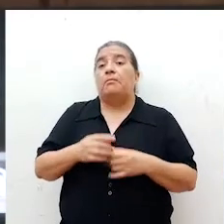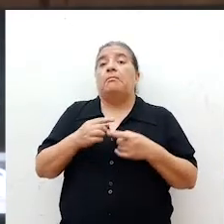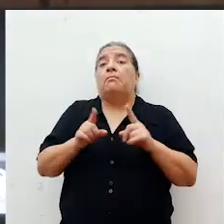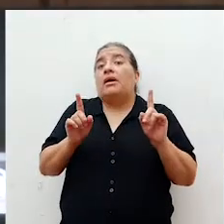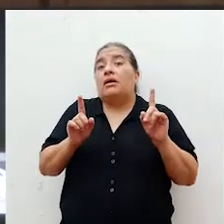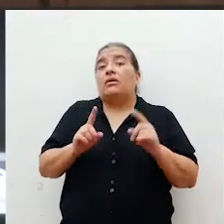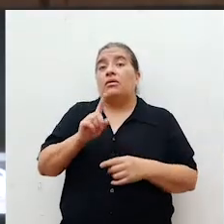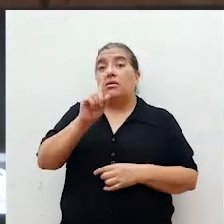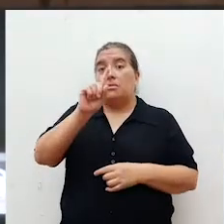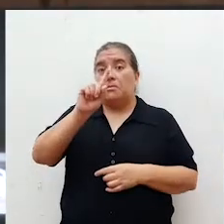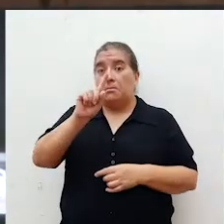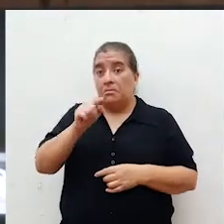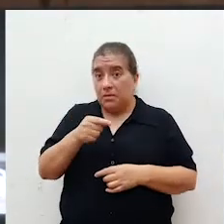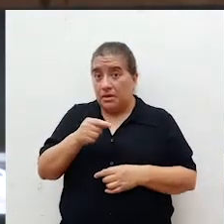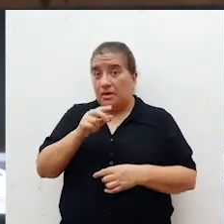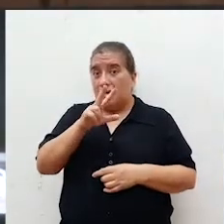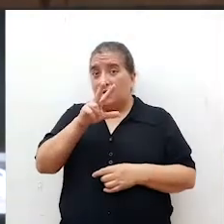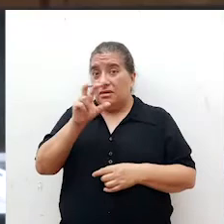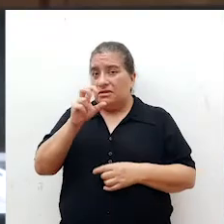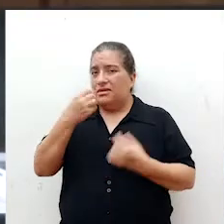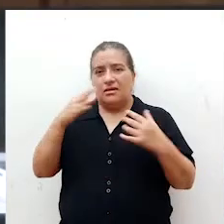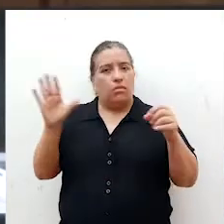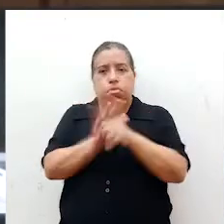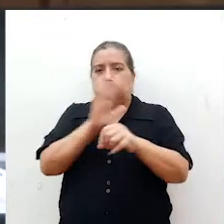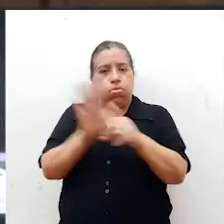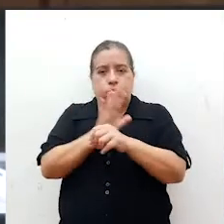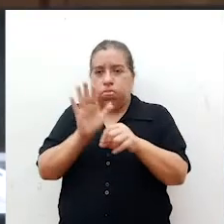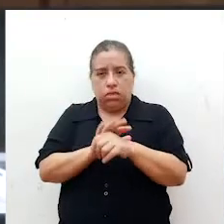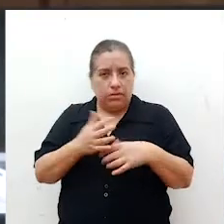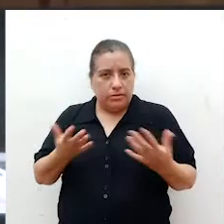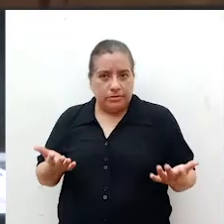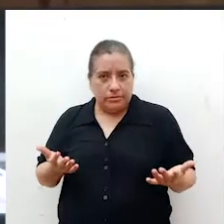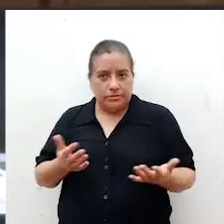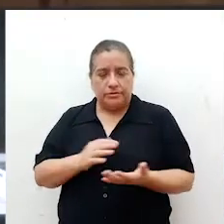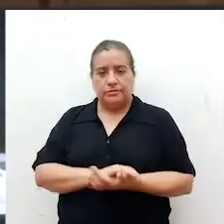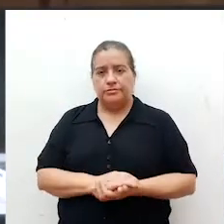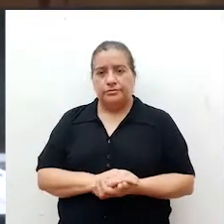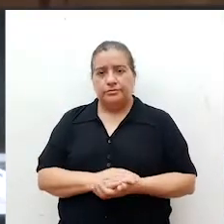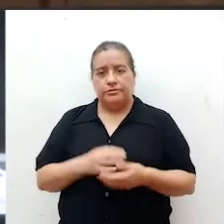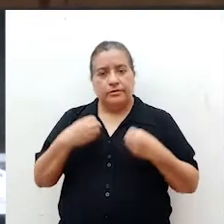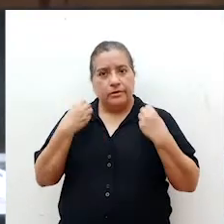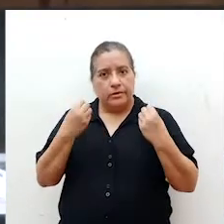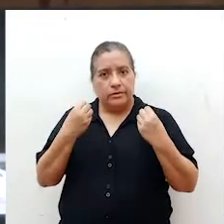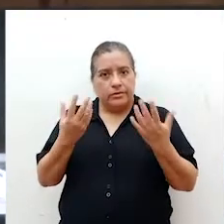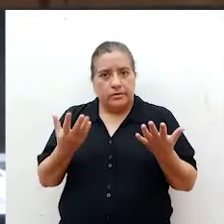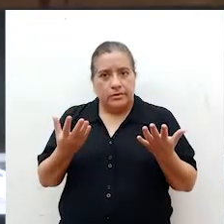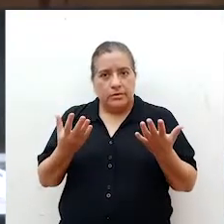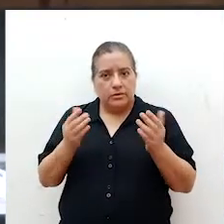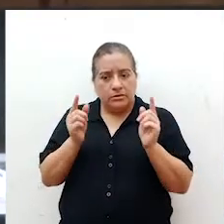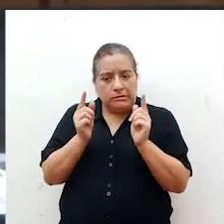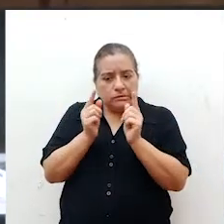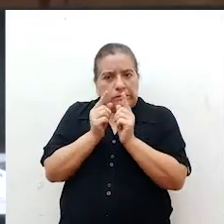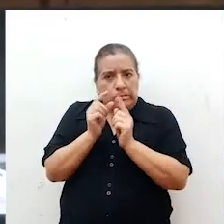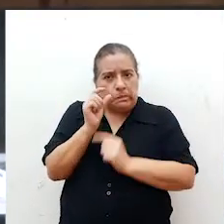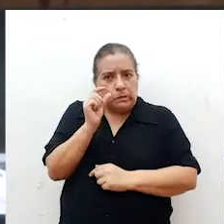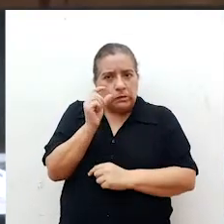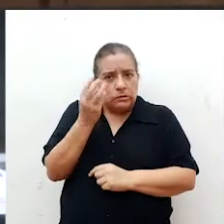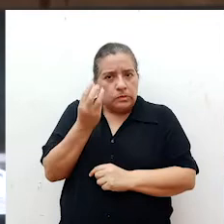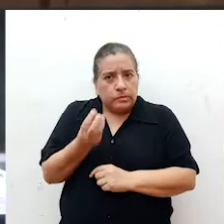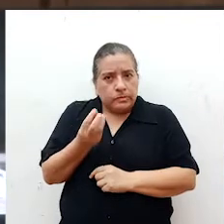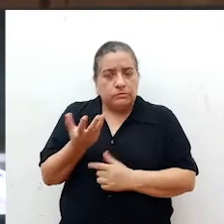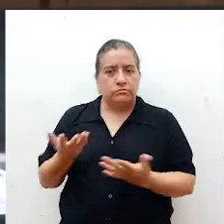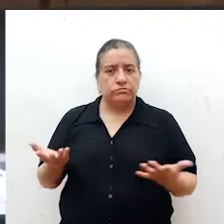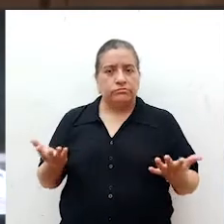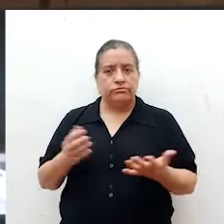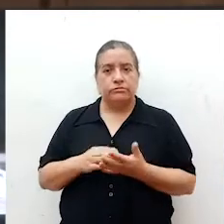tardanza, de las cuales 1.400 de las cuales 1.300, entiendo, o un poco más de 1.300 ya están ocupadas. Entonces